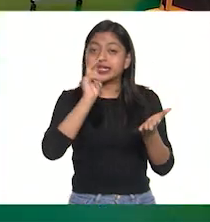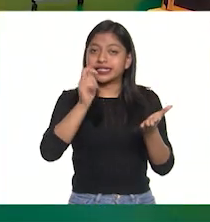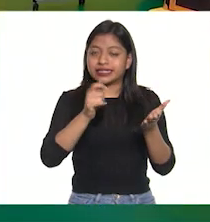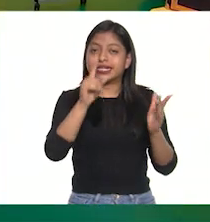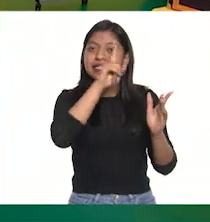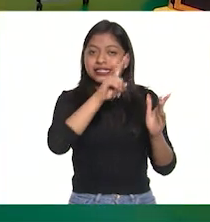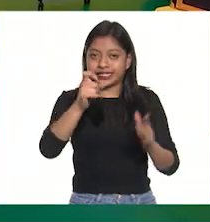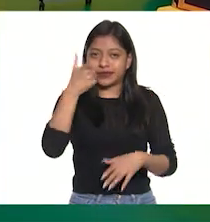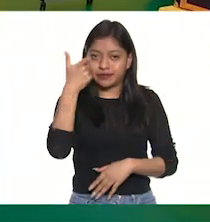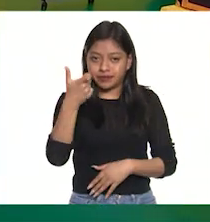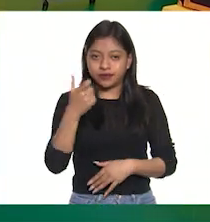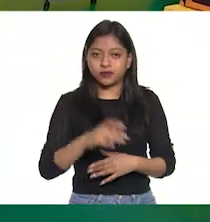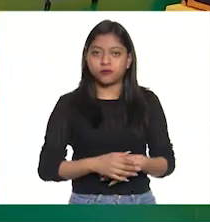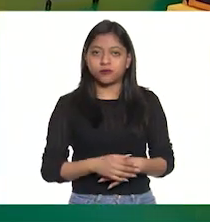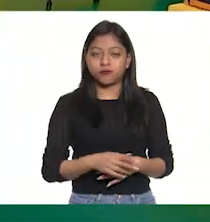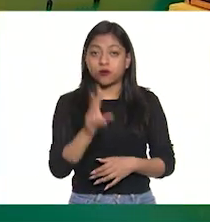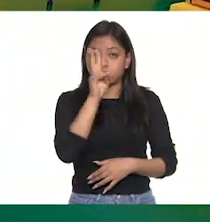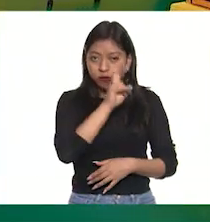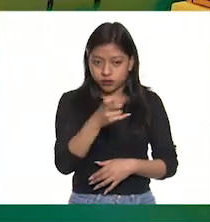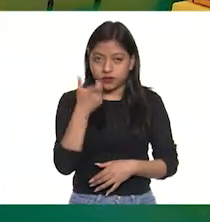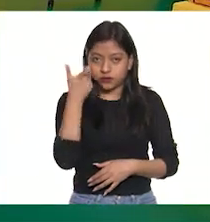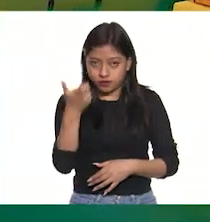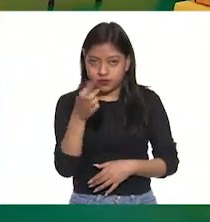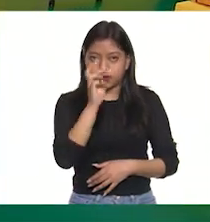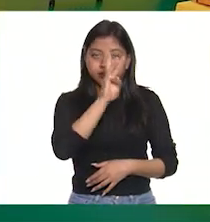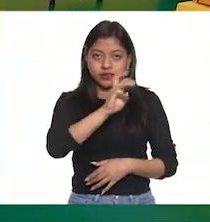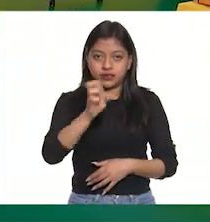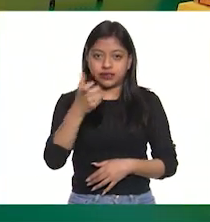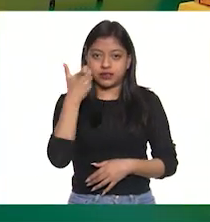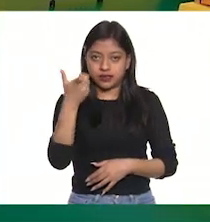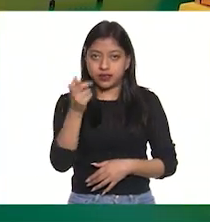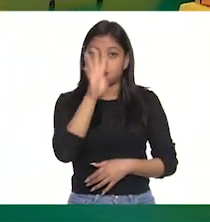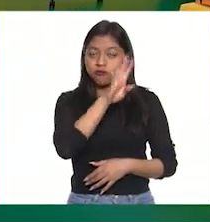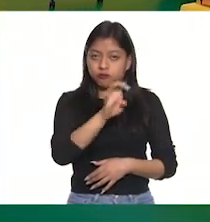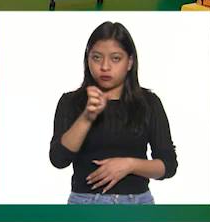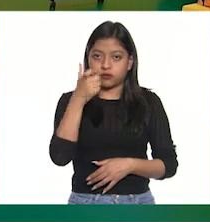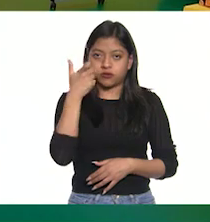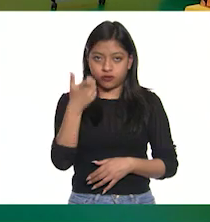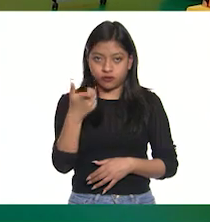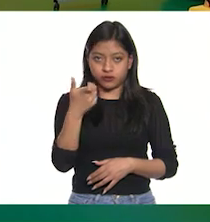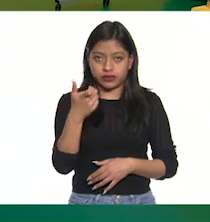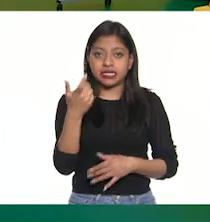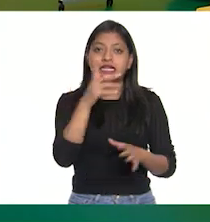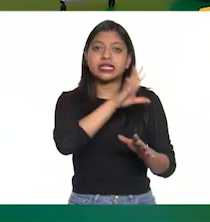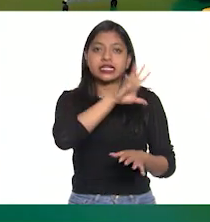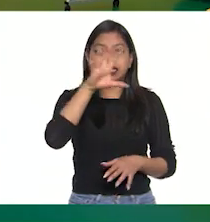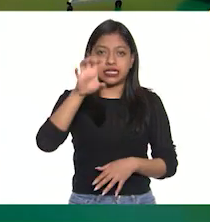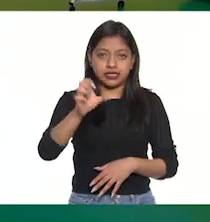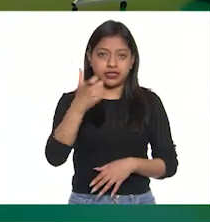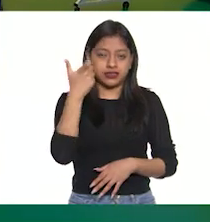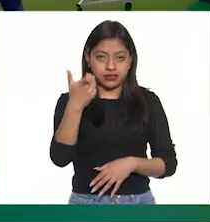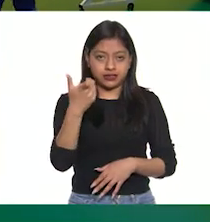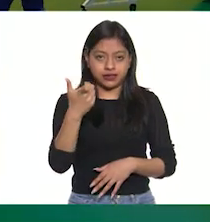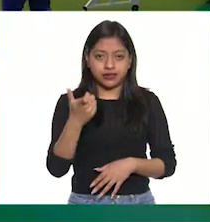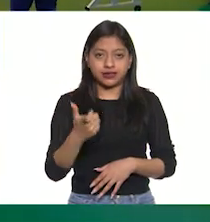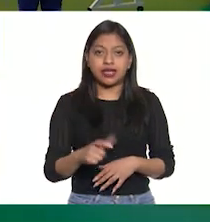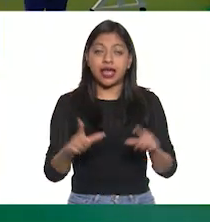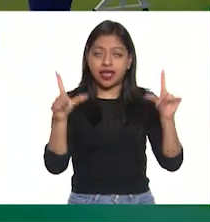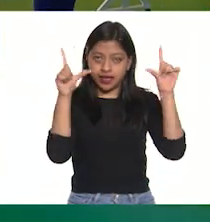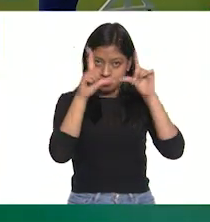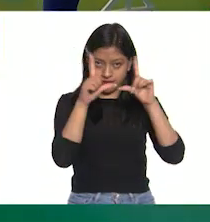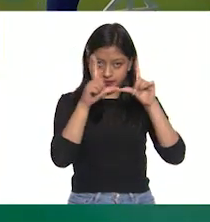Ajá. 200. Sí. 300. Sí. 400. Sí. Y 500. 500 pesos, muy